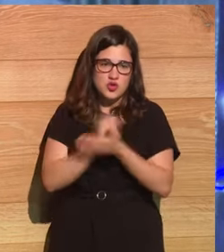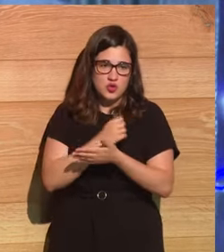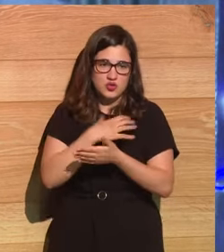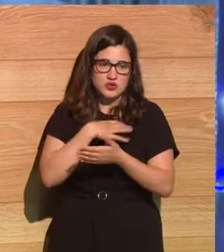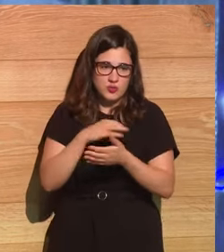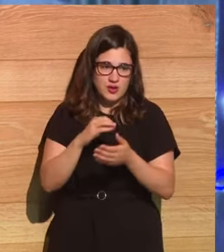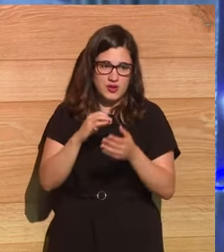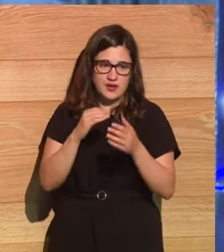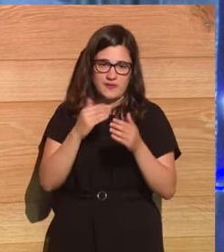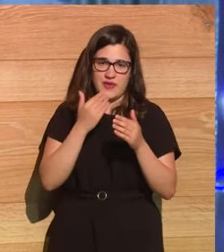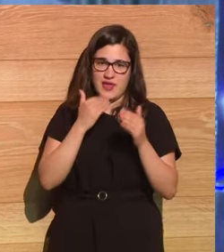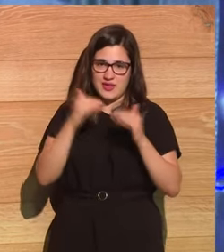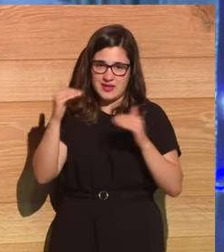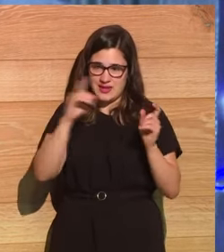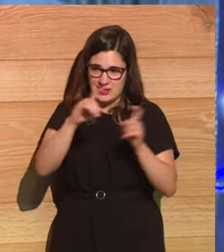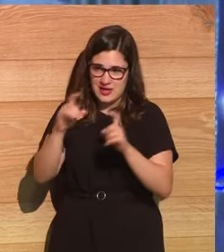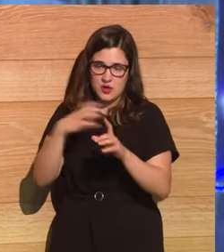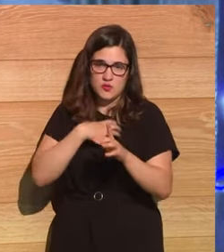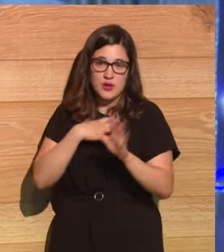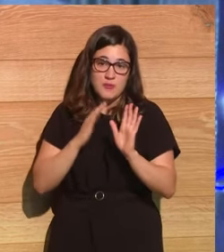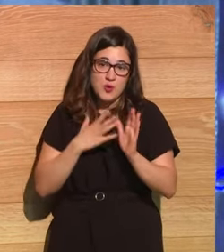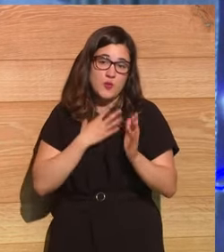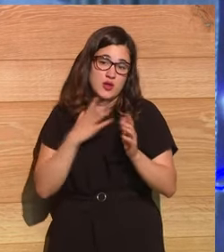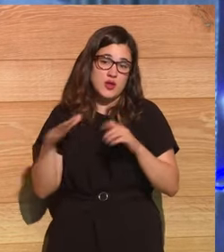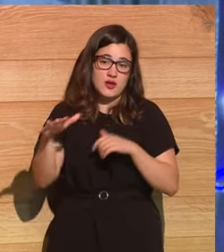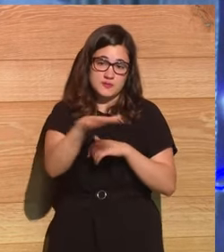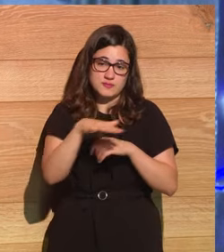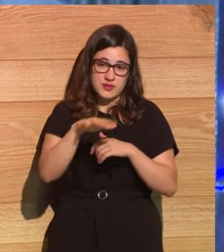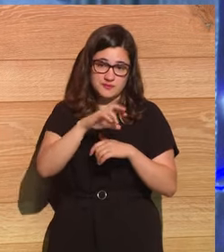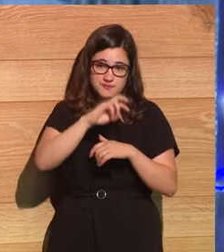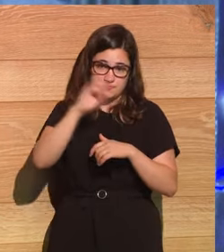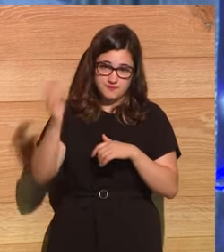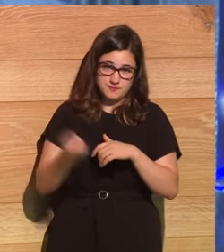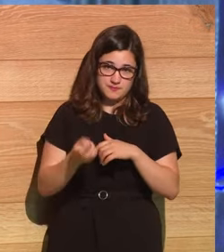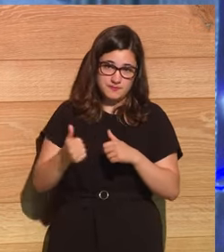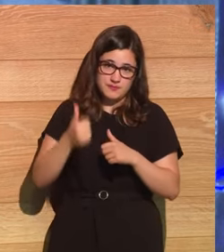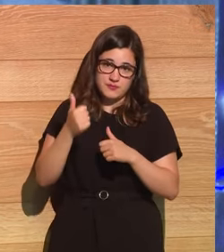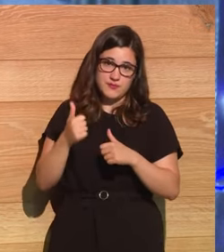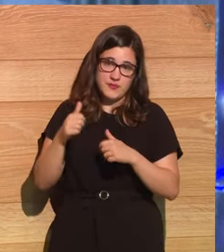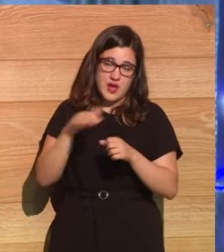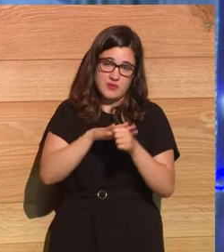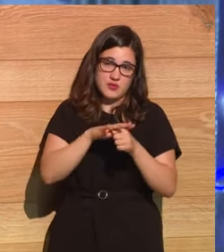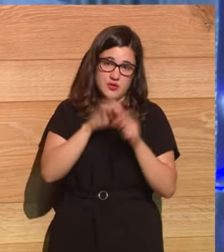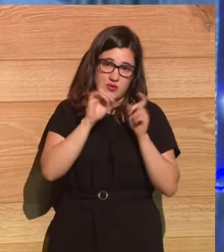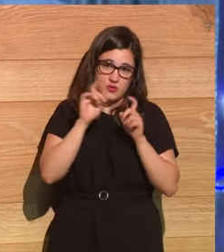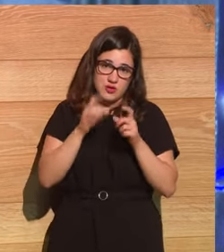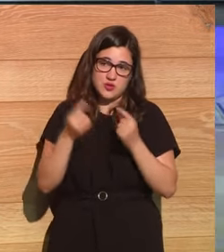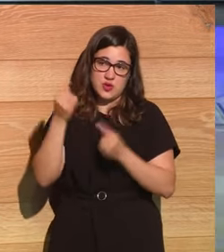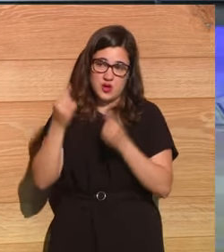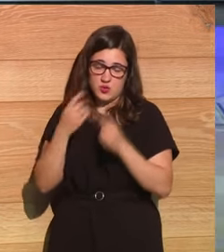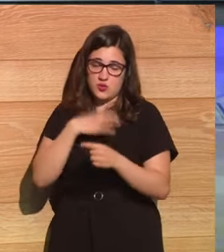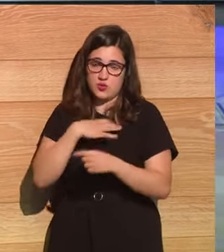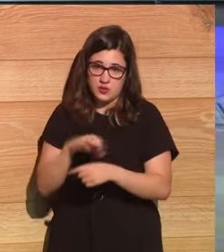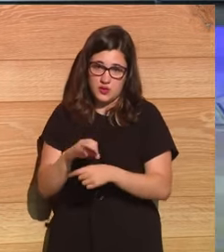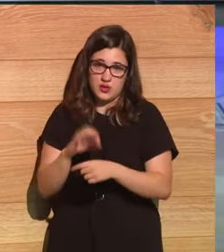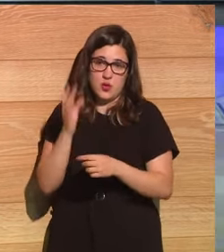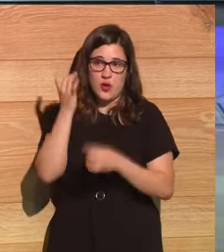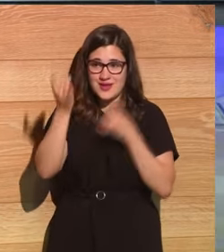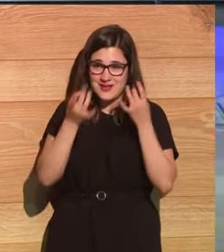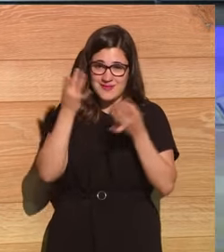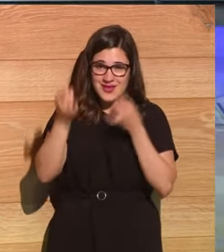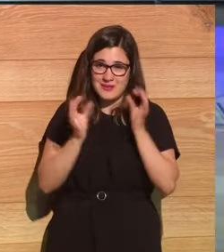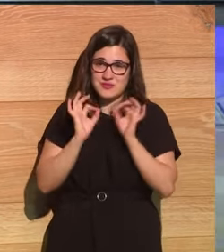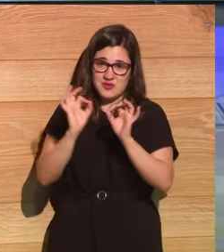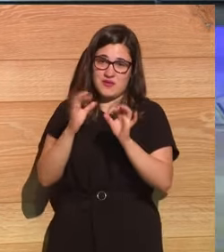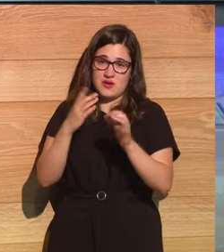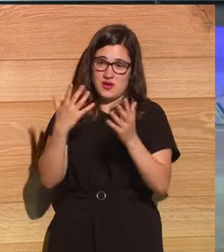enseñar a toda edad, pero que sí que tú puedas generar a lo mejor mayor diversidad en ciertos ámbitos de educación o de contacto, o alguna actividad en particular en la que